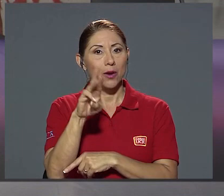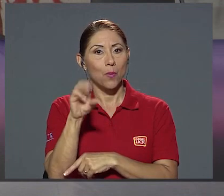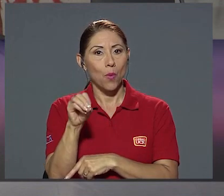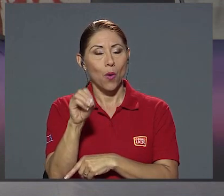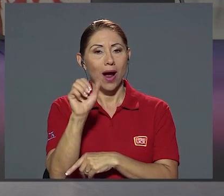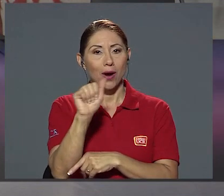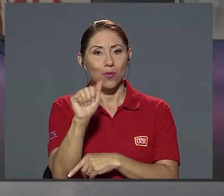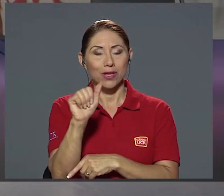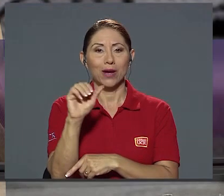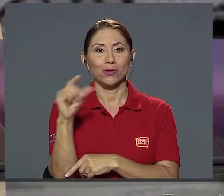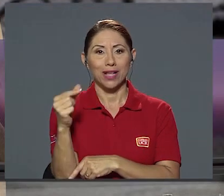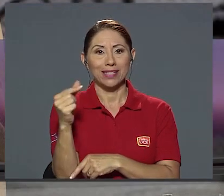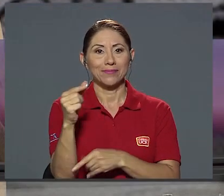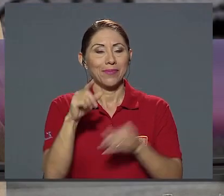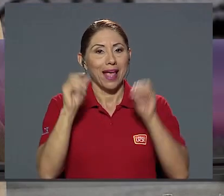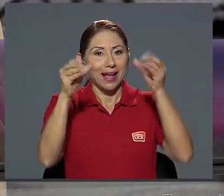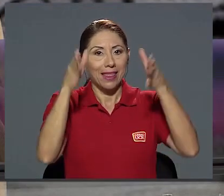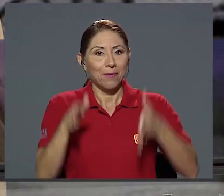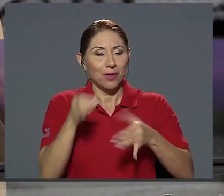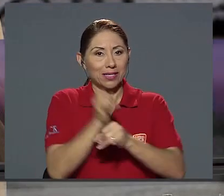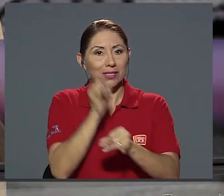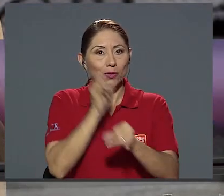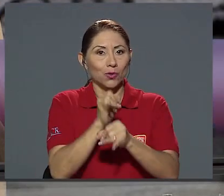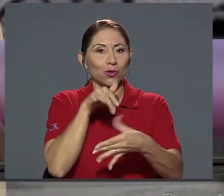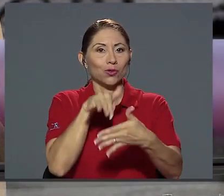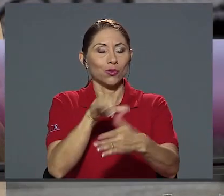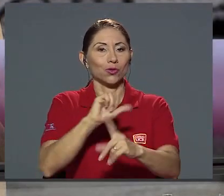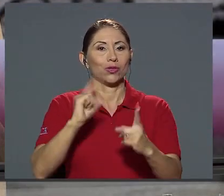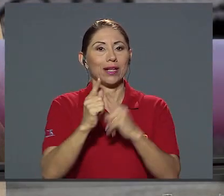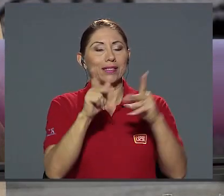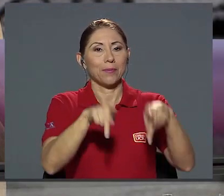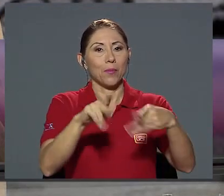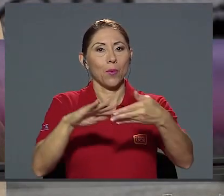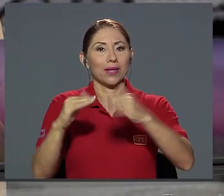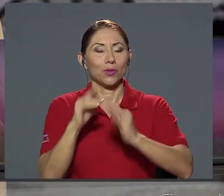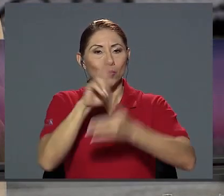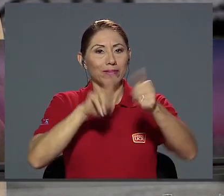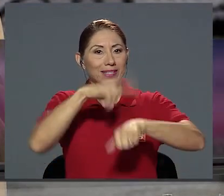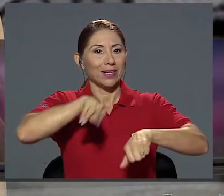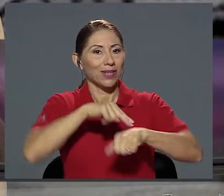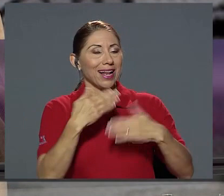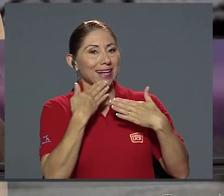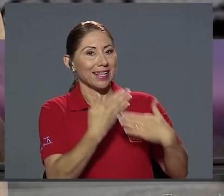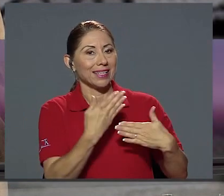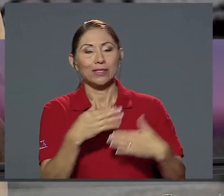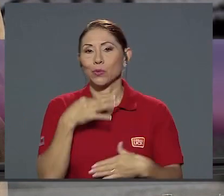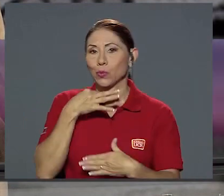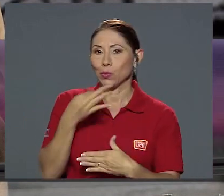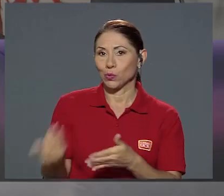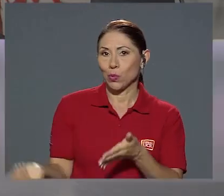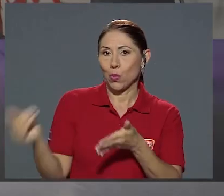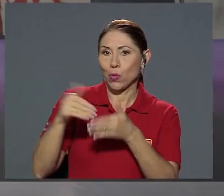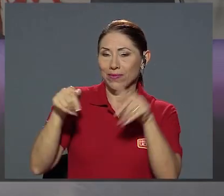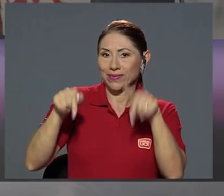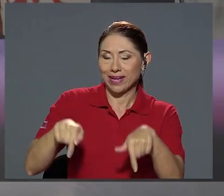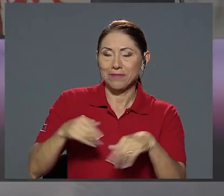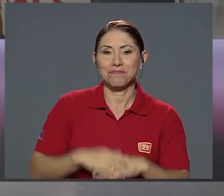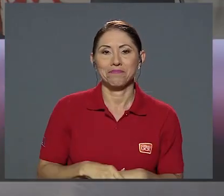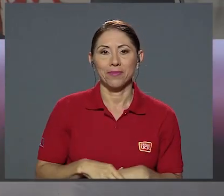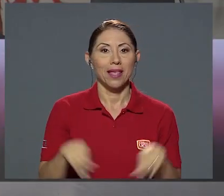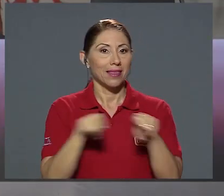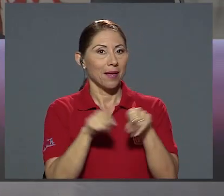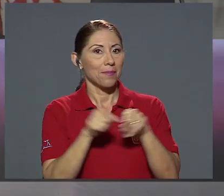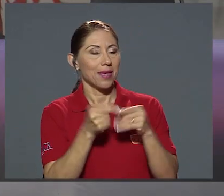Acuña González, académico del Instituto de Estudios Sociales en Población de la Universidad Nacional. Gracias por estar de nuevo con nosotros. Un gusto estar de nuevo por acá,